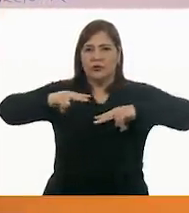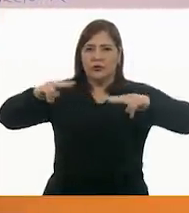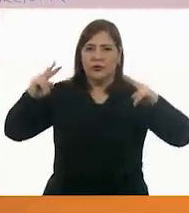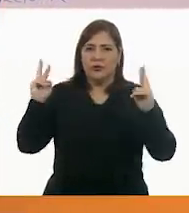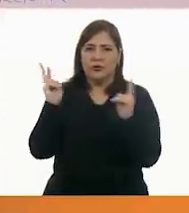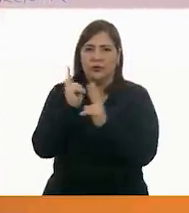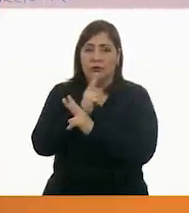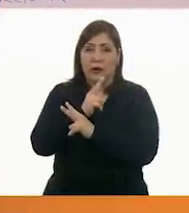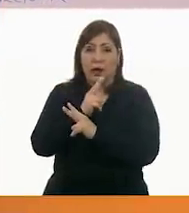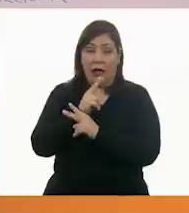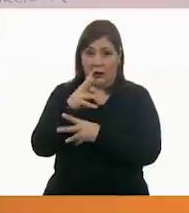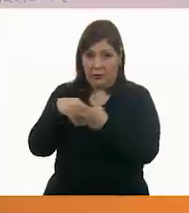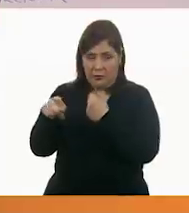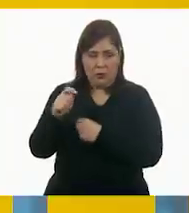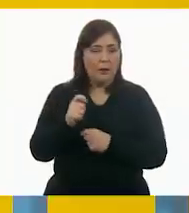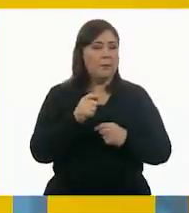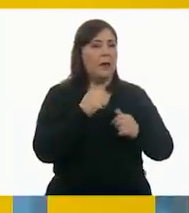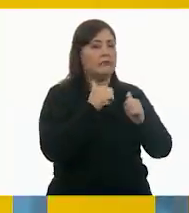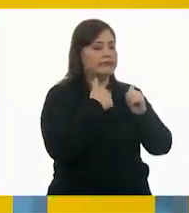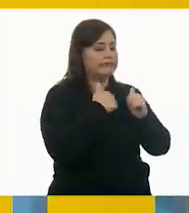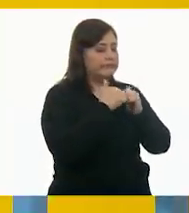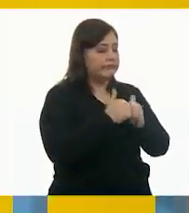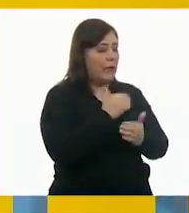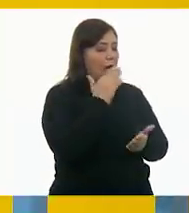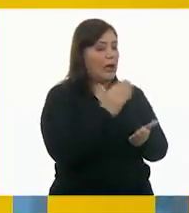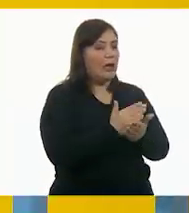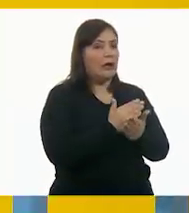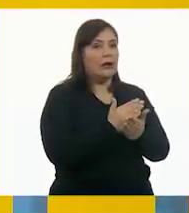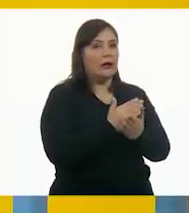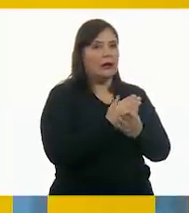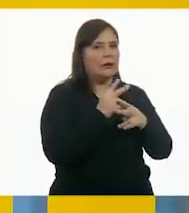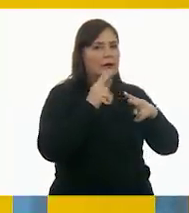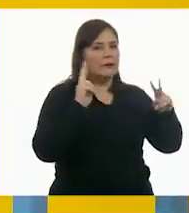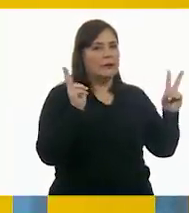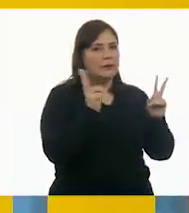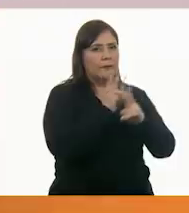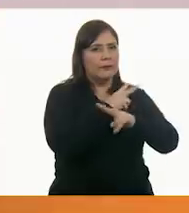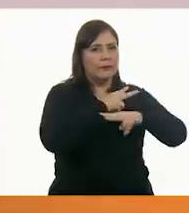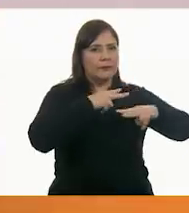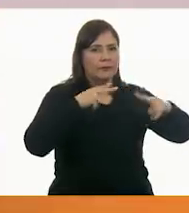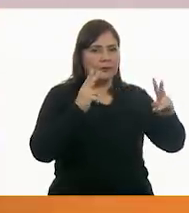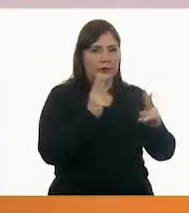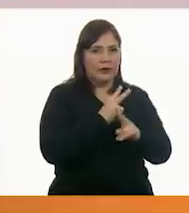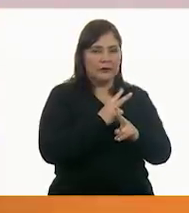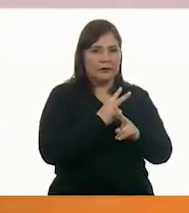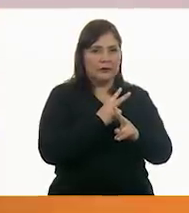respiramos. Ahora tú. Paramos y respiramos. Y respiramos.